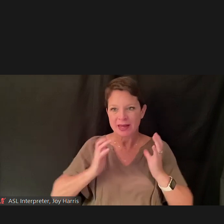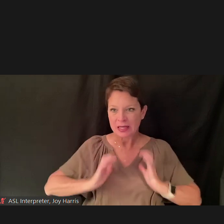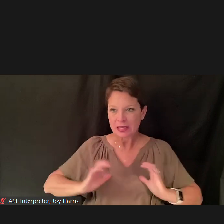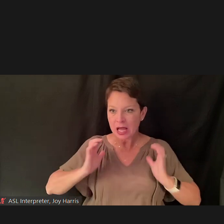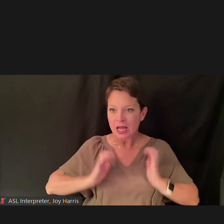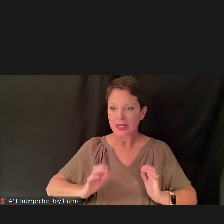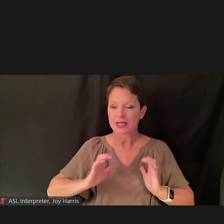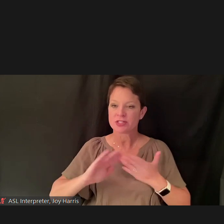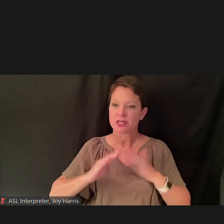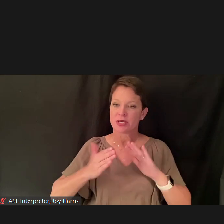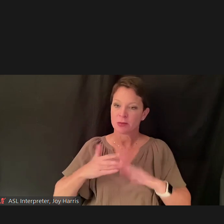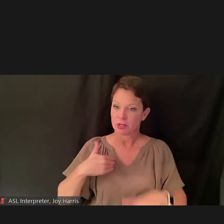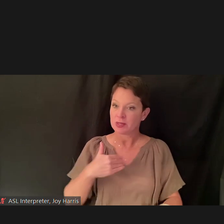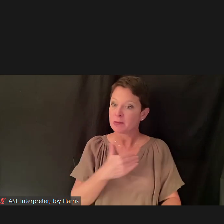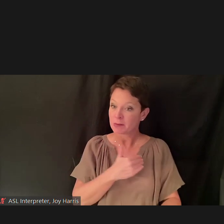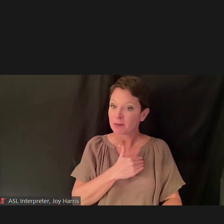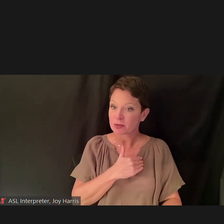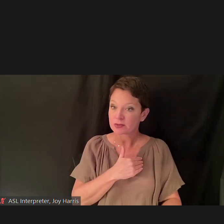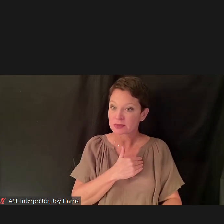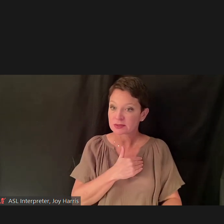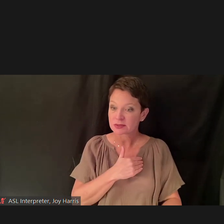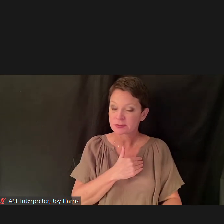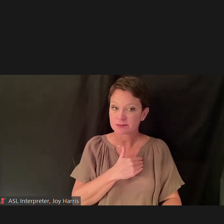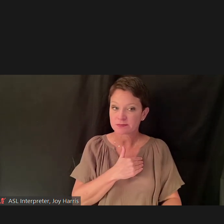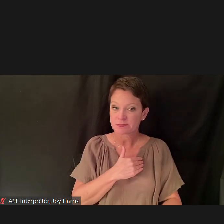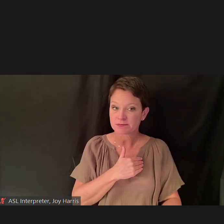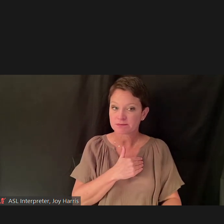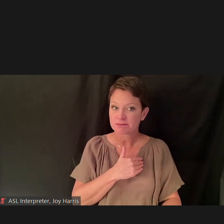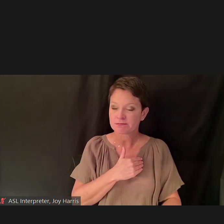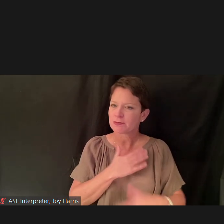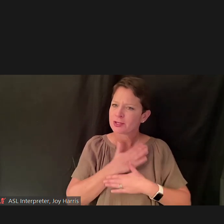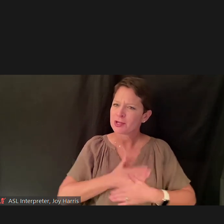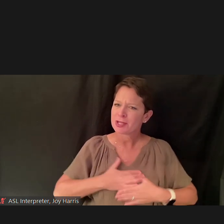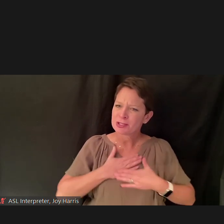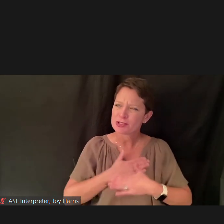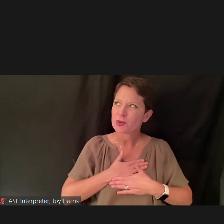El verano es una